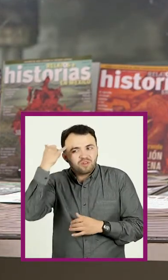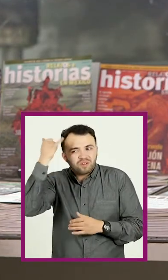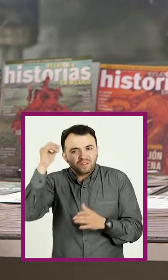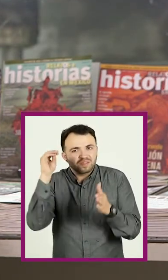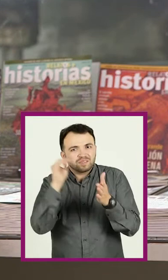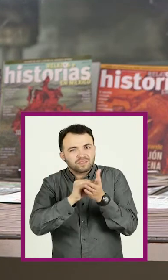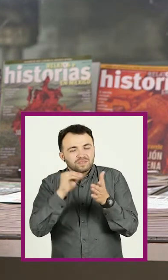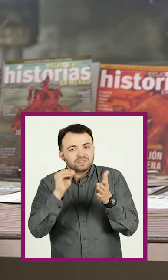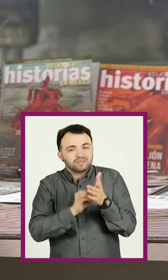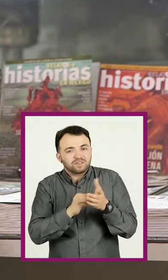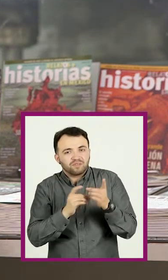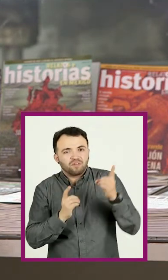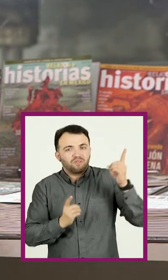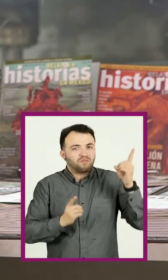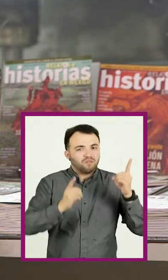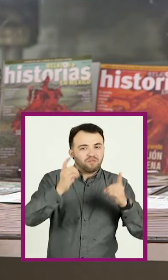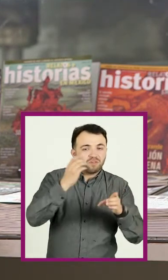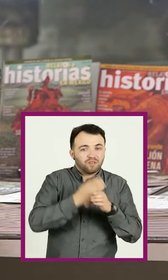que el ser